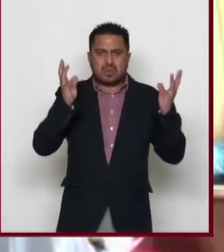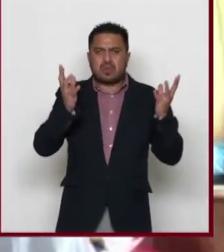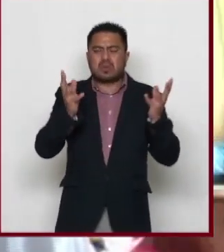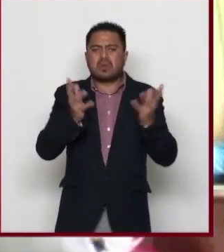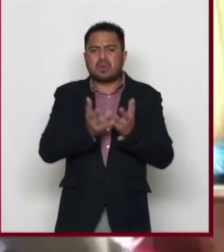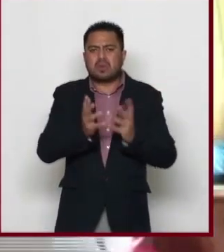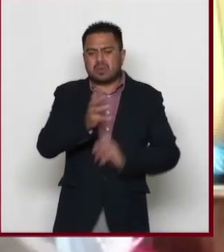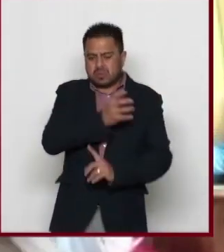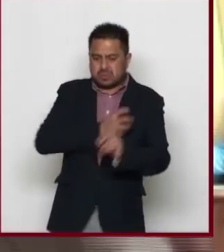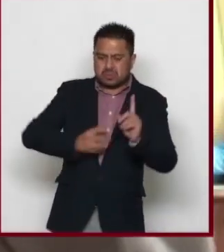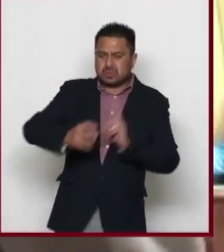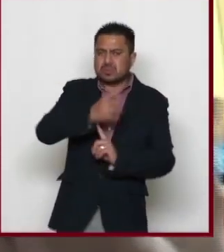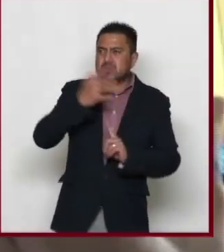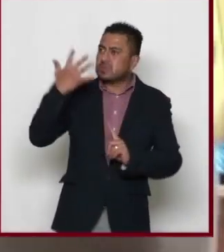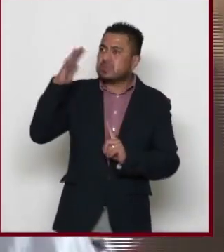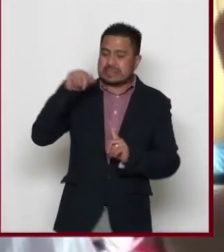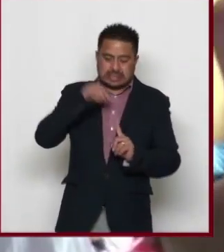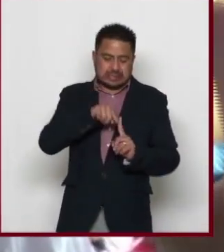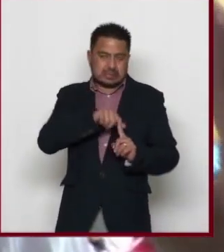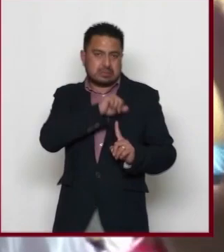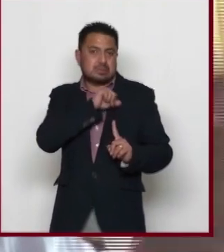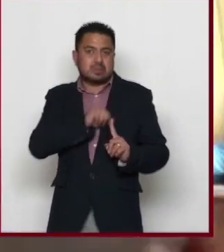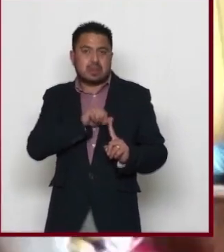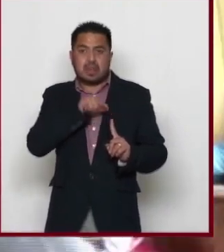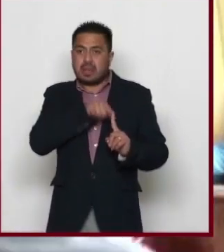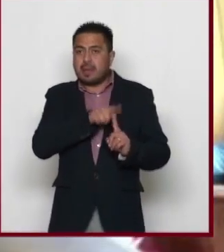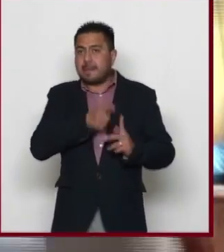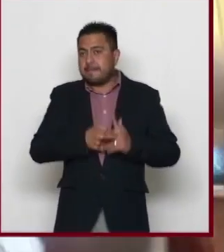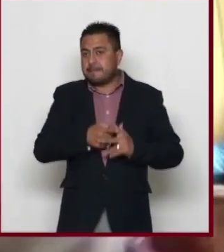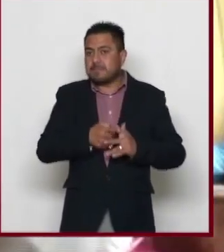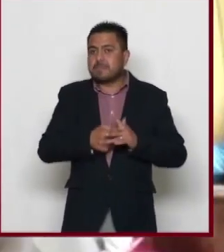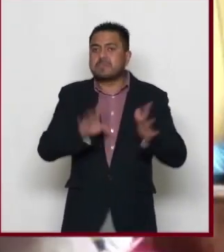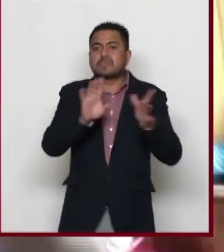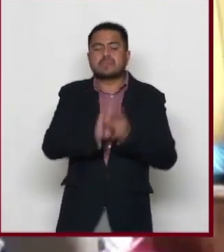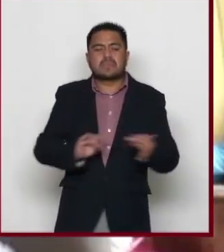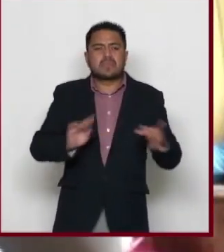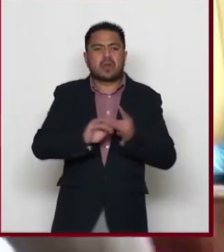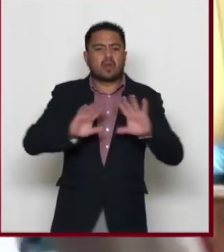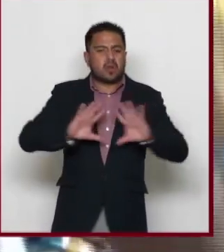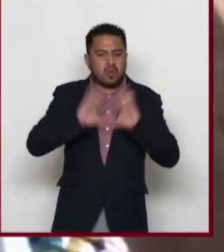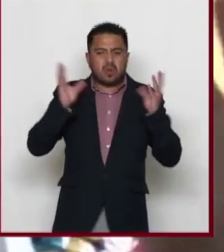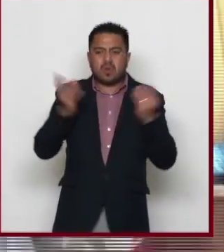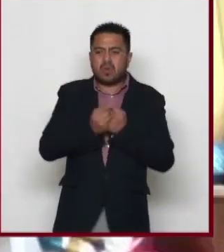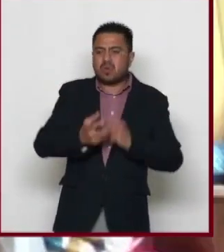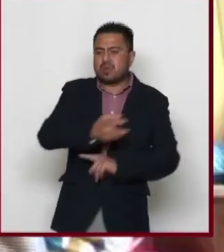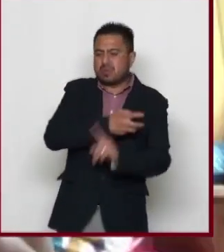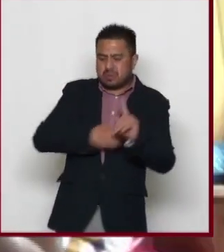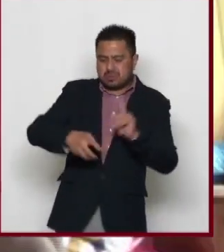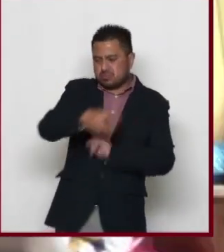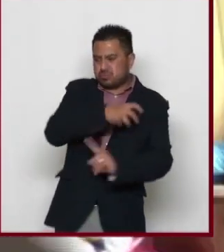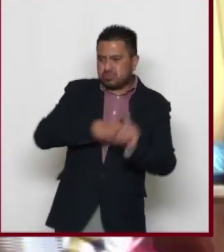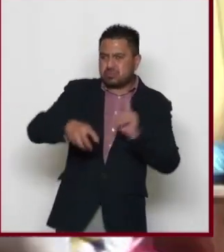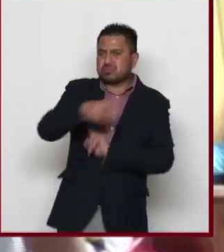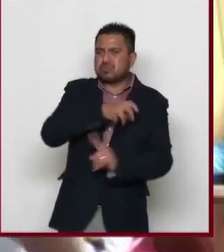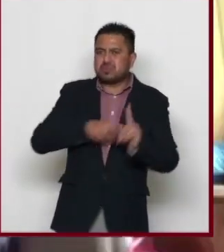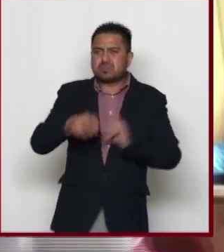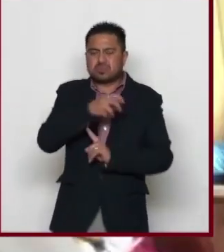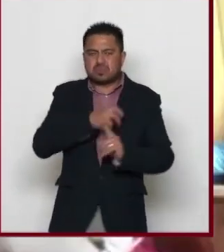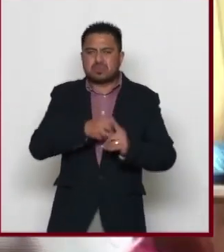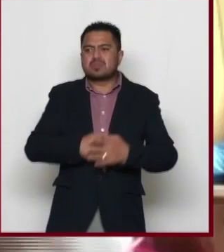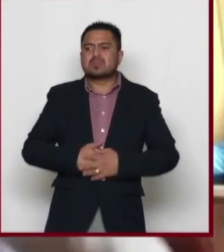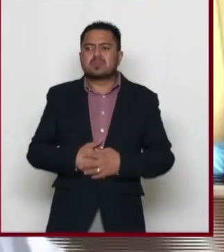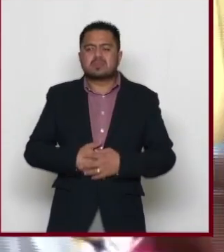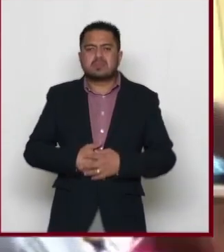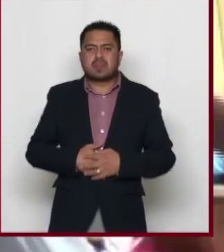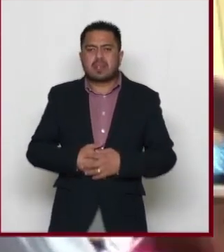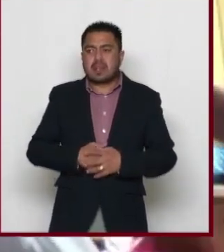aplicó directamente a cómo se mueven los planetas alrededor del Sol. Y entonces, estas matemáticas describen el